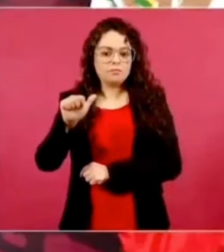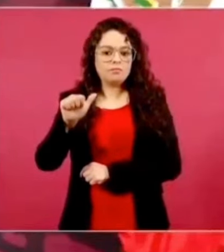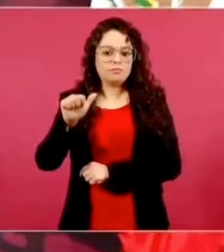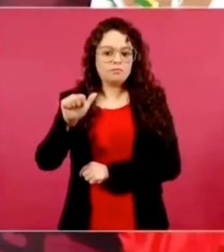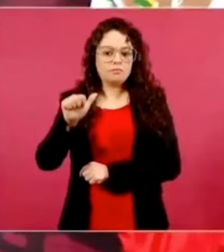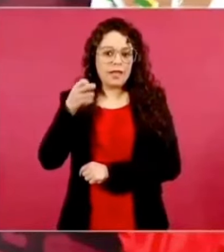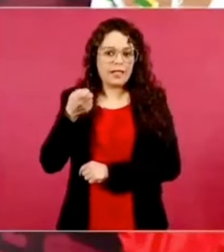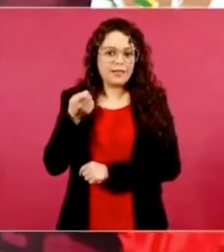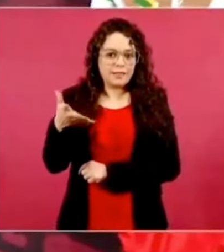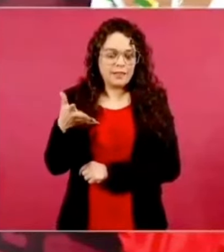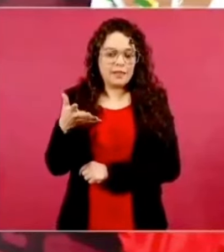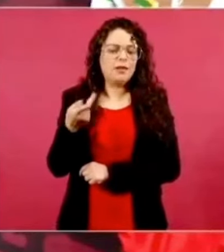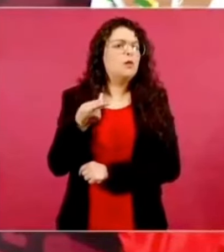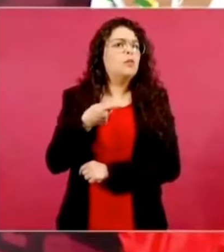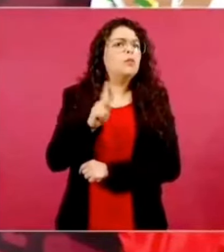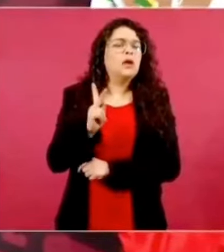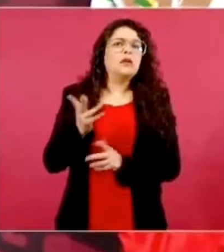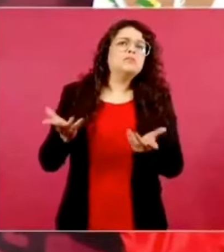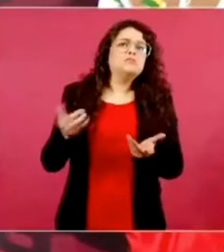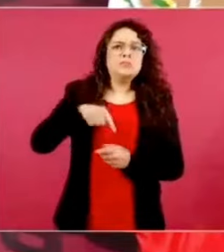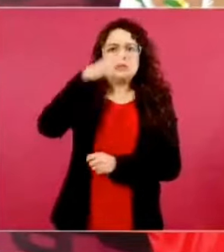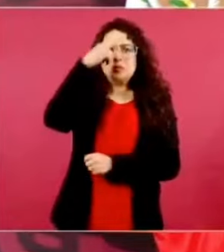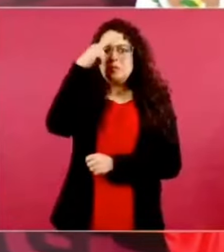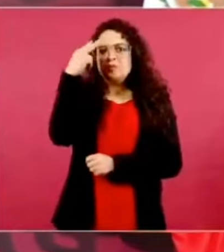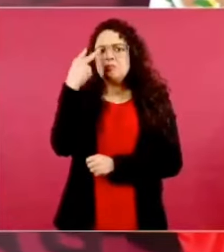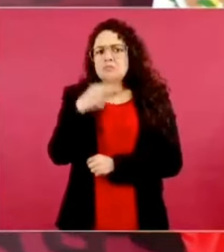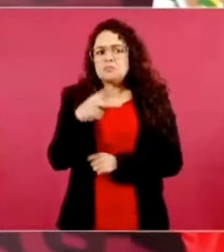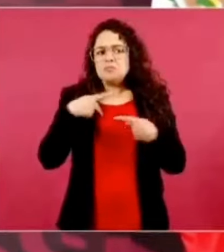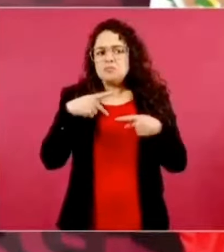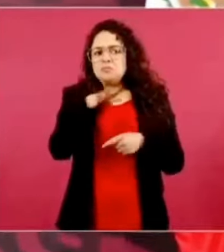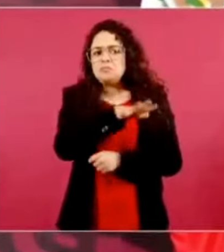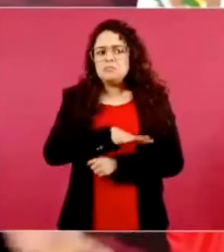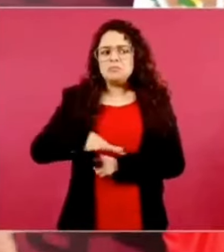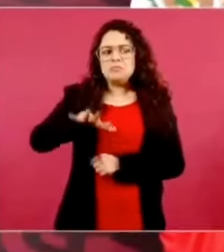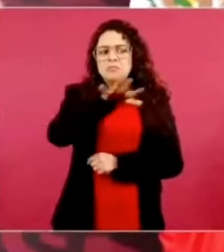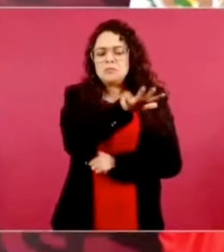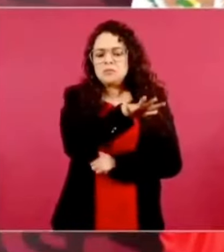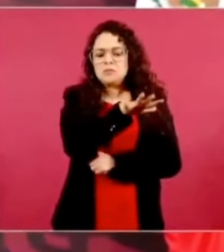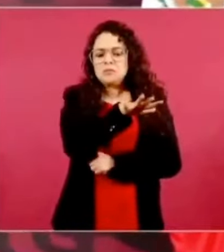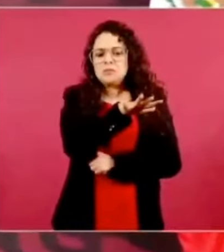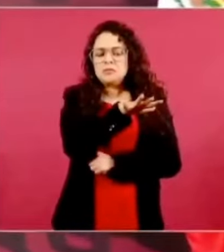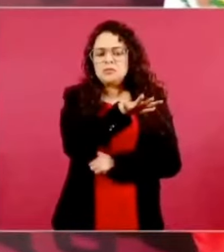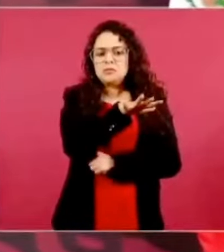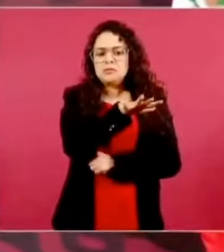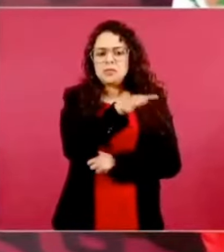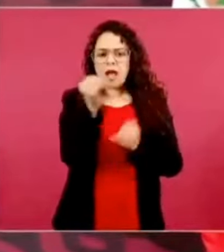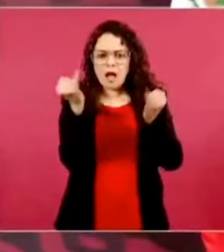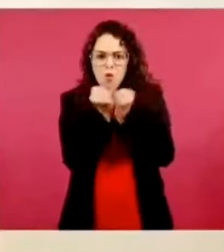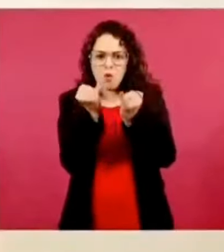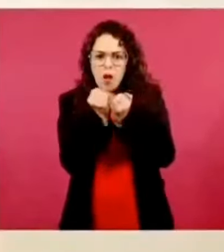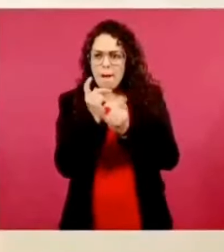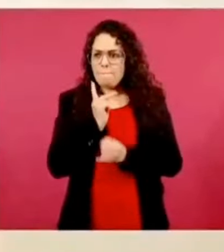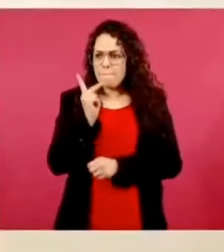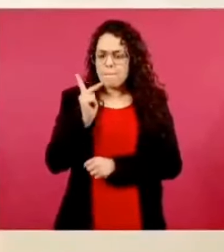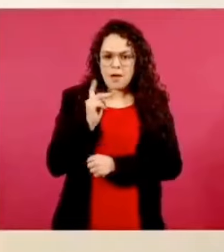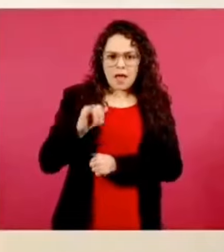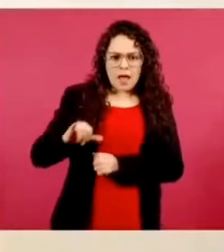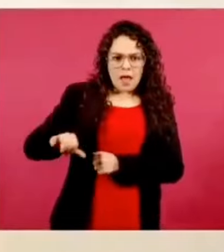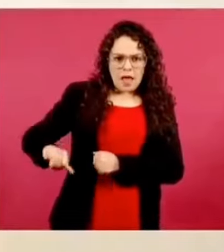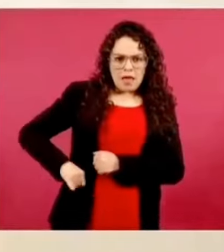¿por qué los mexicanos no tenemos la misma adicción a las